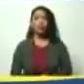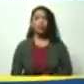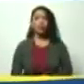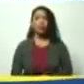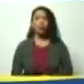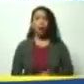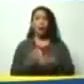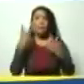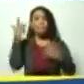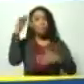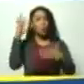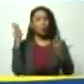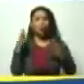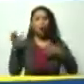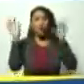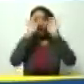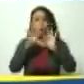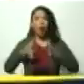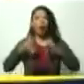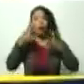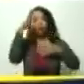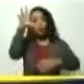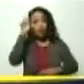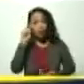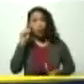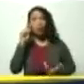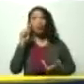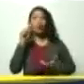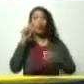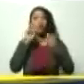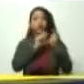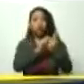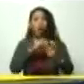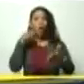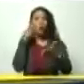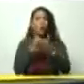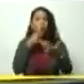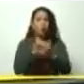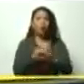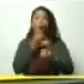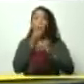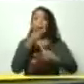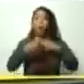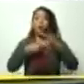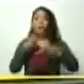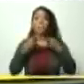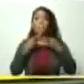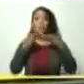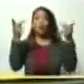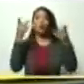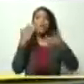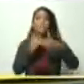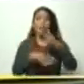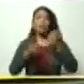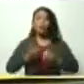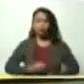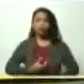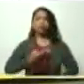la vía del entendimiento del diálogo de la perseverancia de la lucha de las buenas políticas públicas vamos a renacer